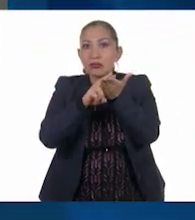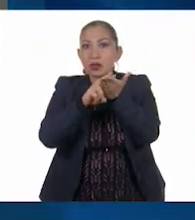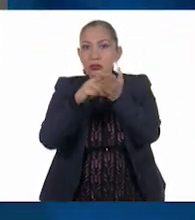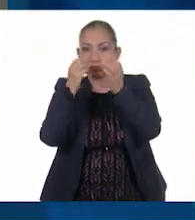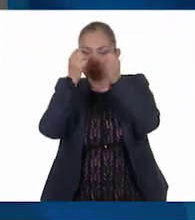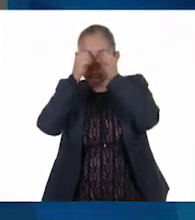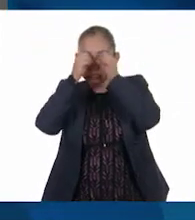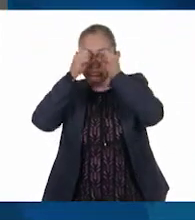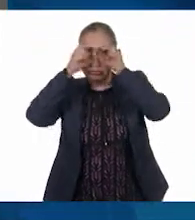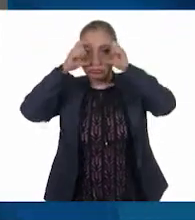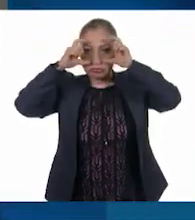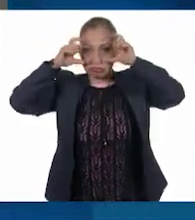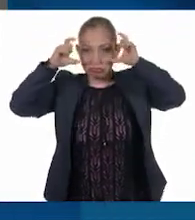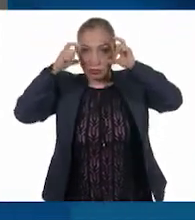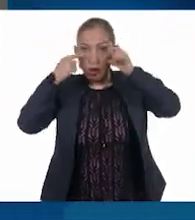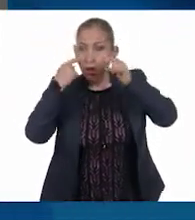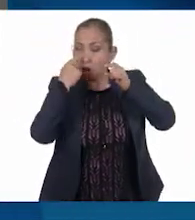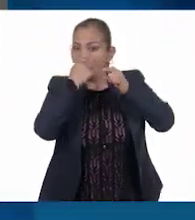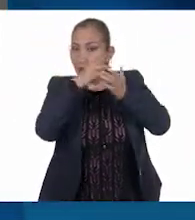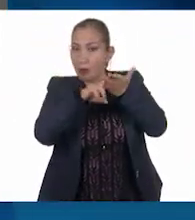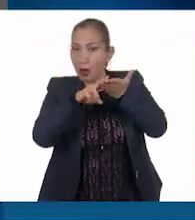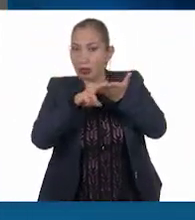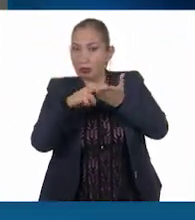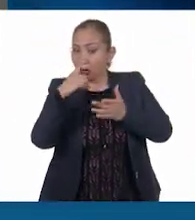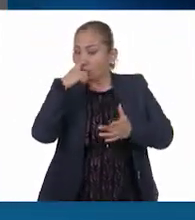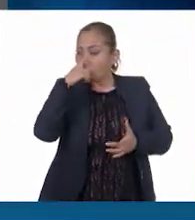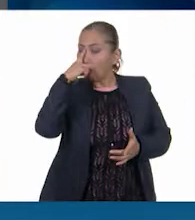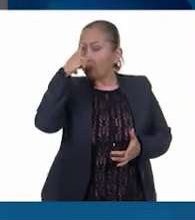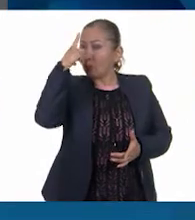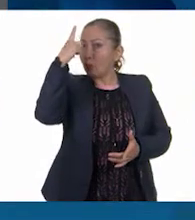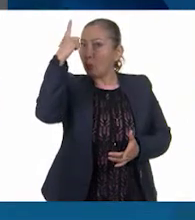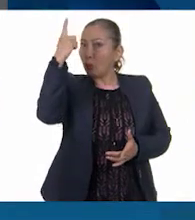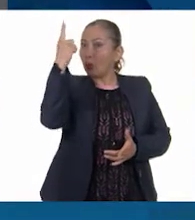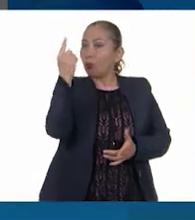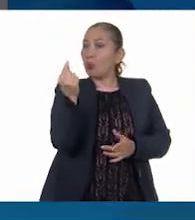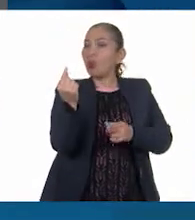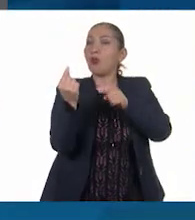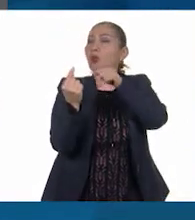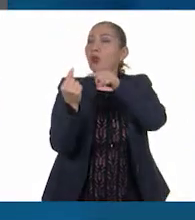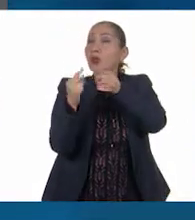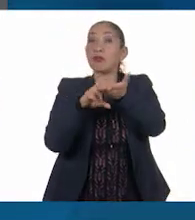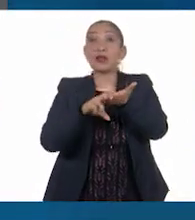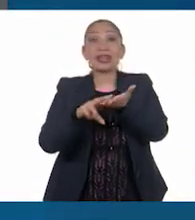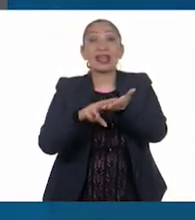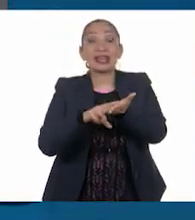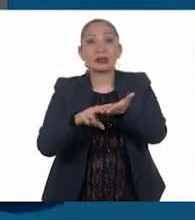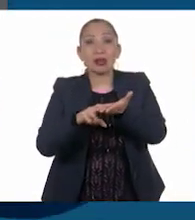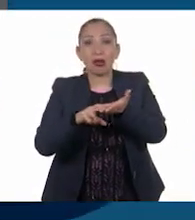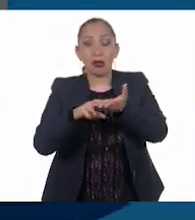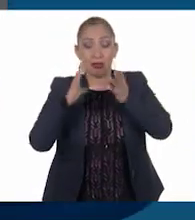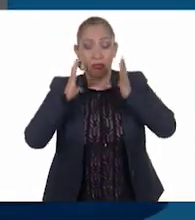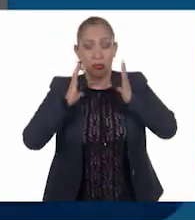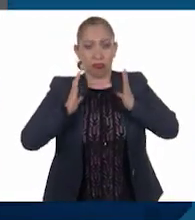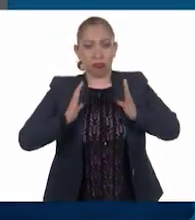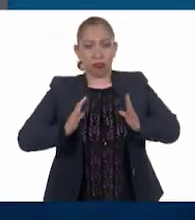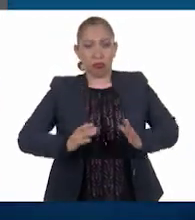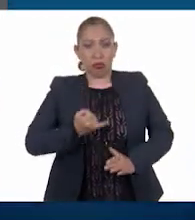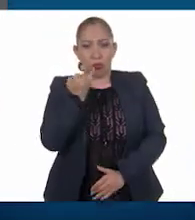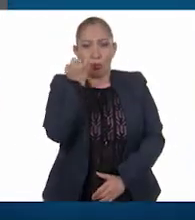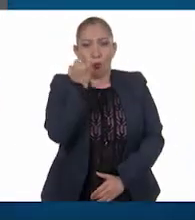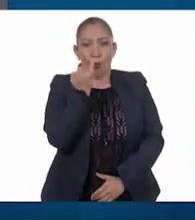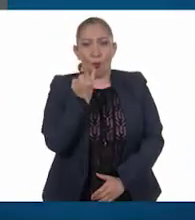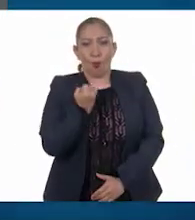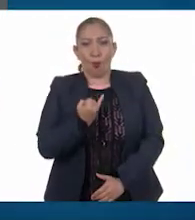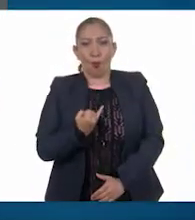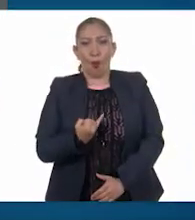expresivos ojos, su nariz larga, puntiaguda y de color verde, su cuerpo largo, flaco